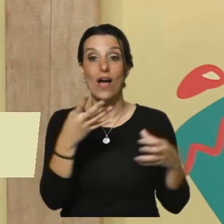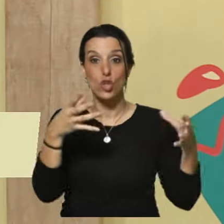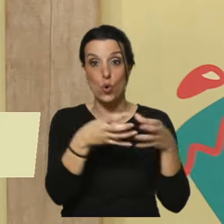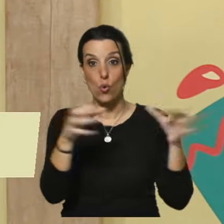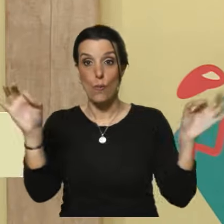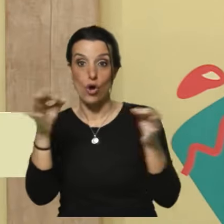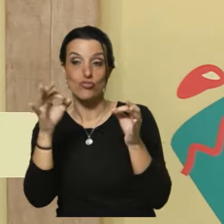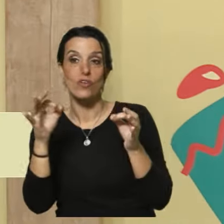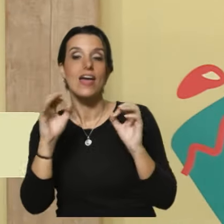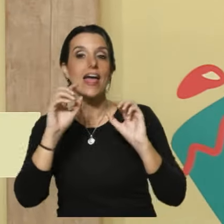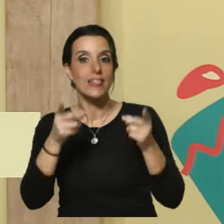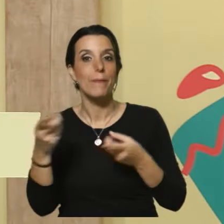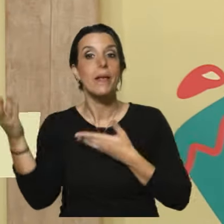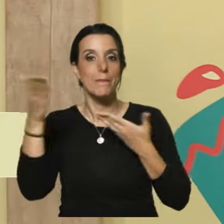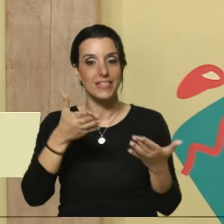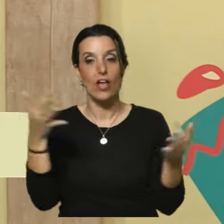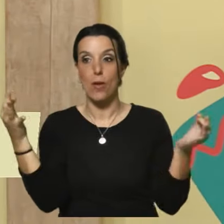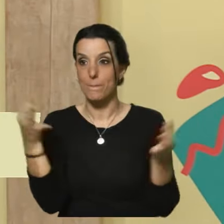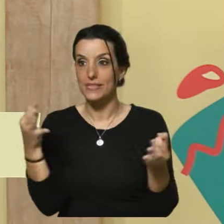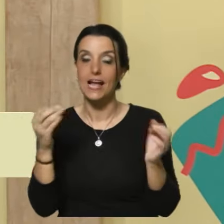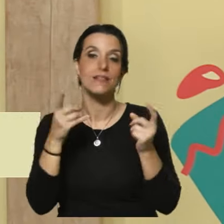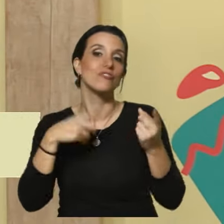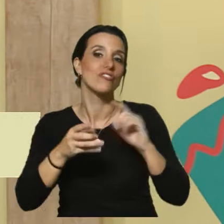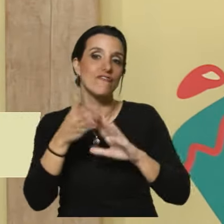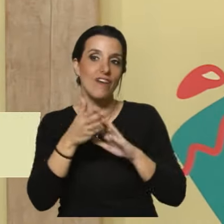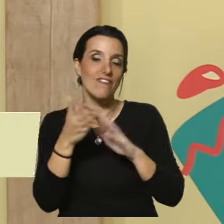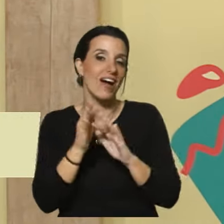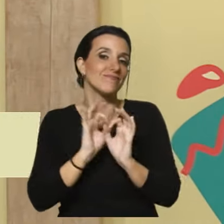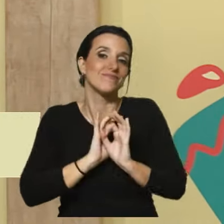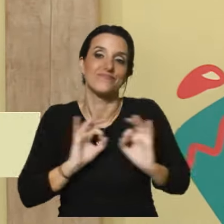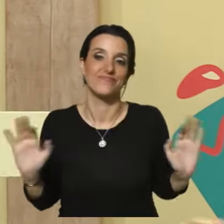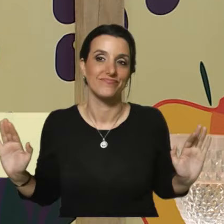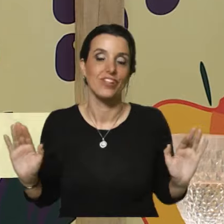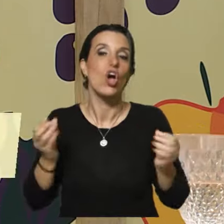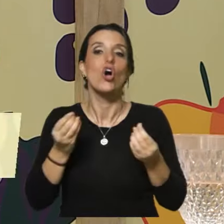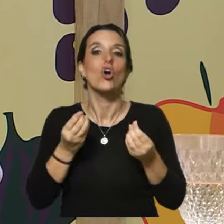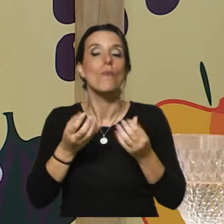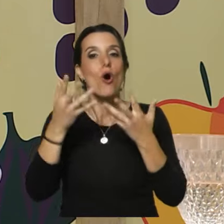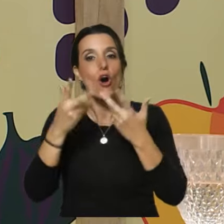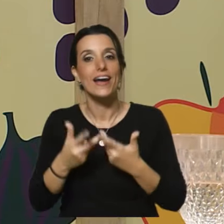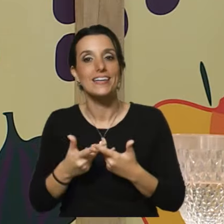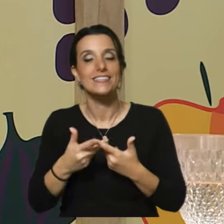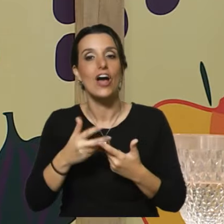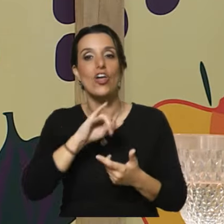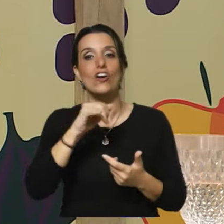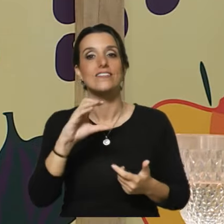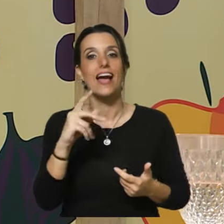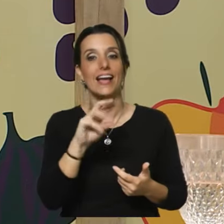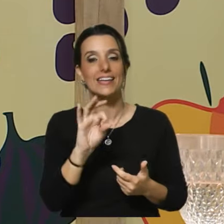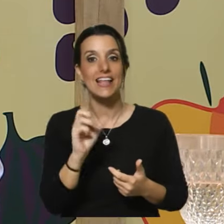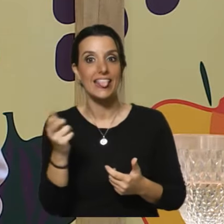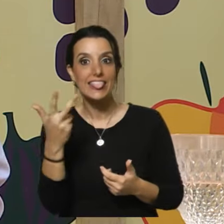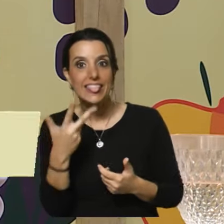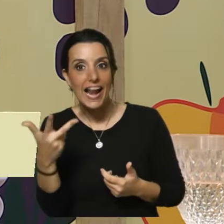eh También invitados especiales Así que va a ser tremendo Cómo está formado the Jacket son este Trío